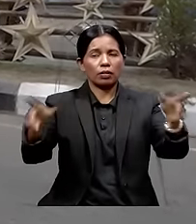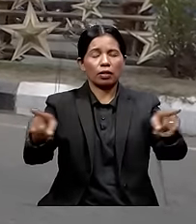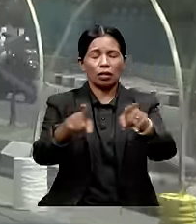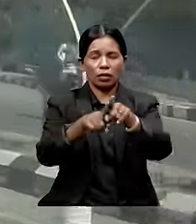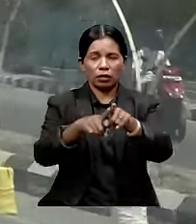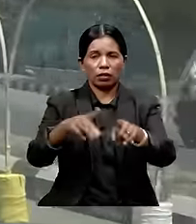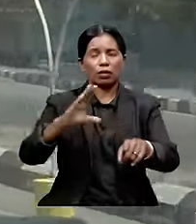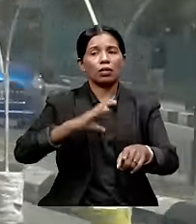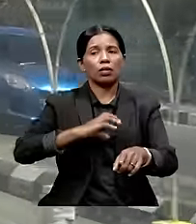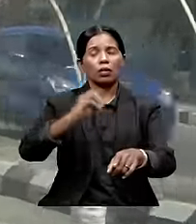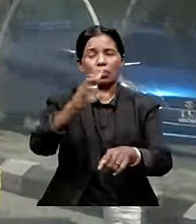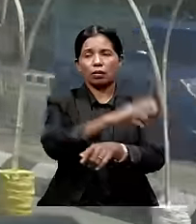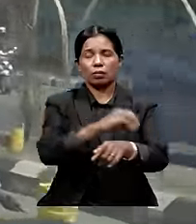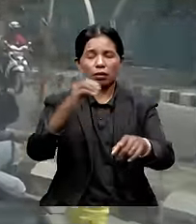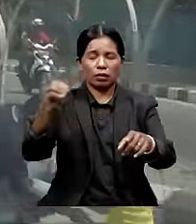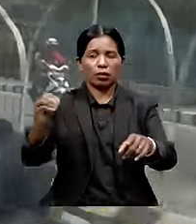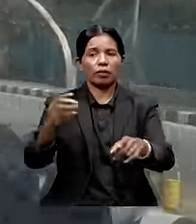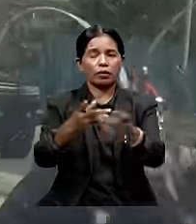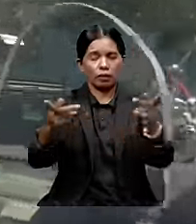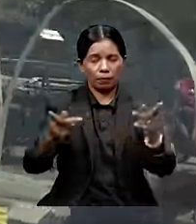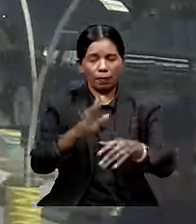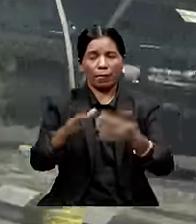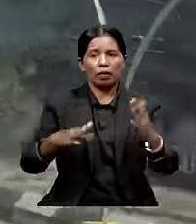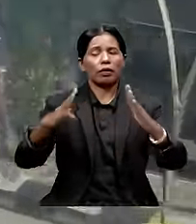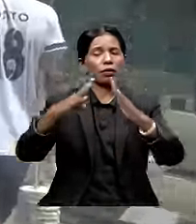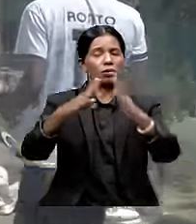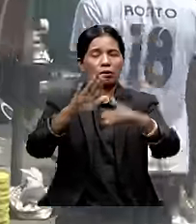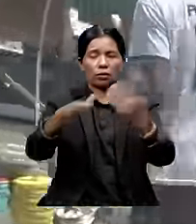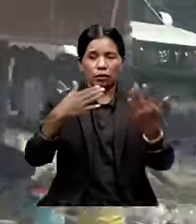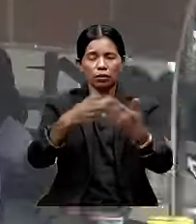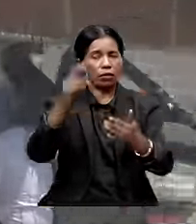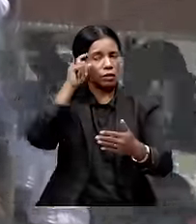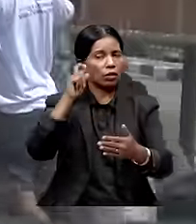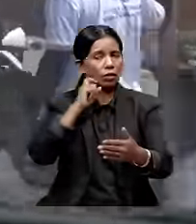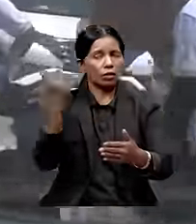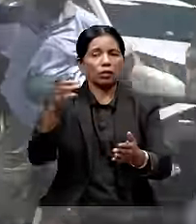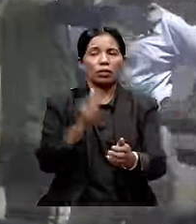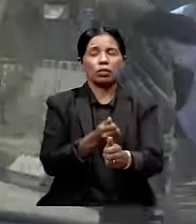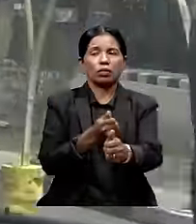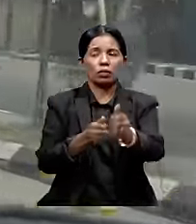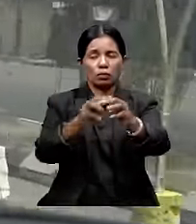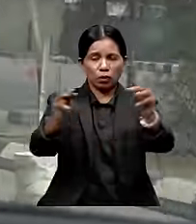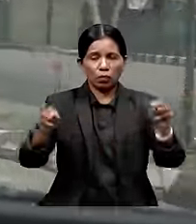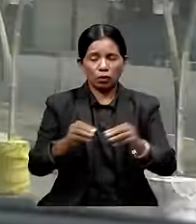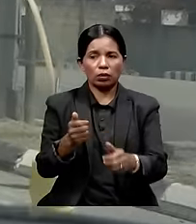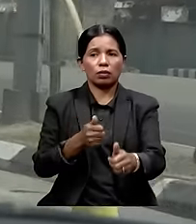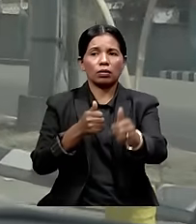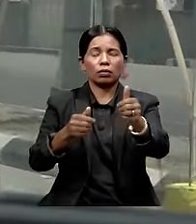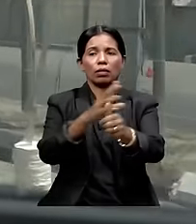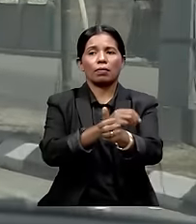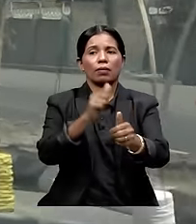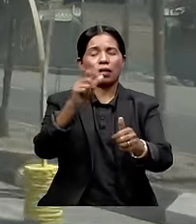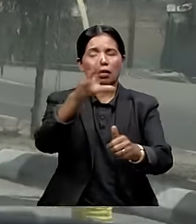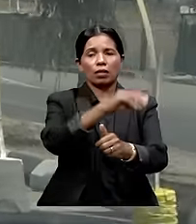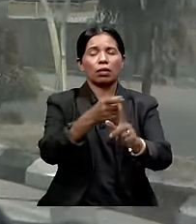rotunda Nicolau Lobato torre área mandarin. Arco no uma adat sirane sarane sira tau tuir município baseia ba alfabeto ha